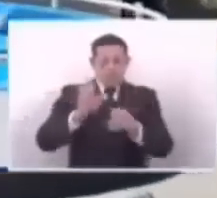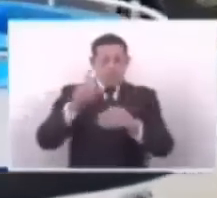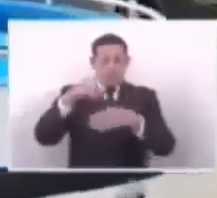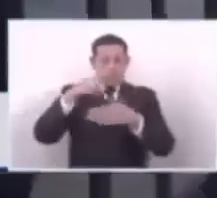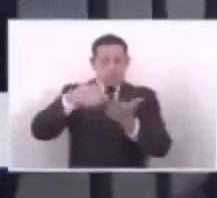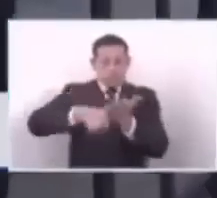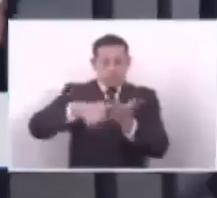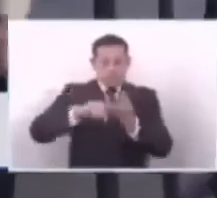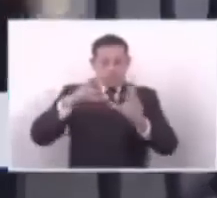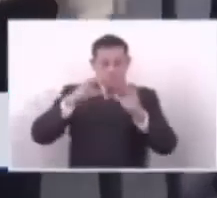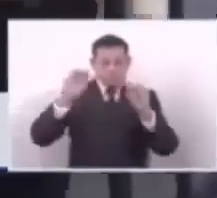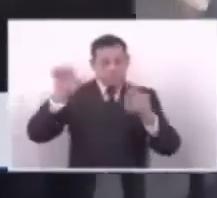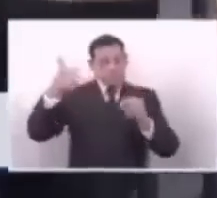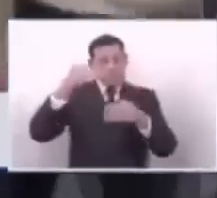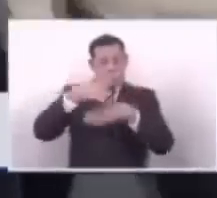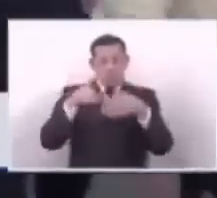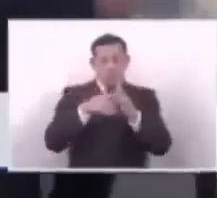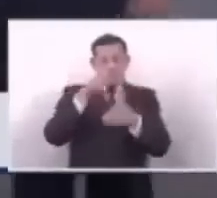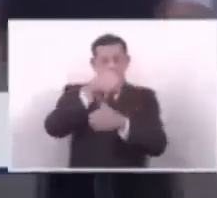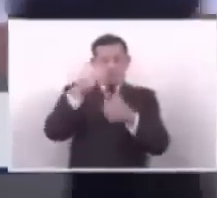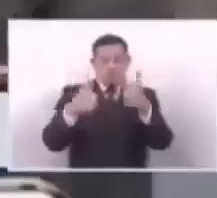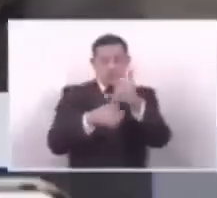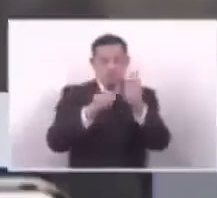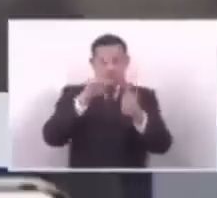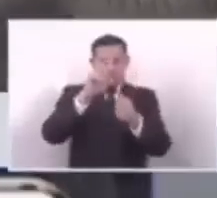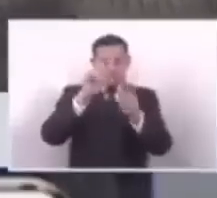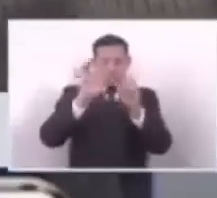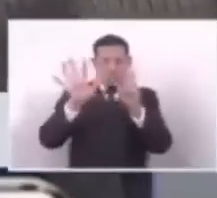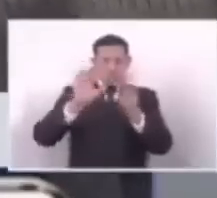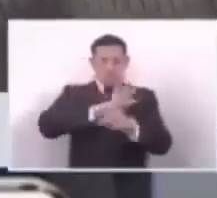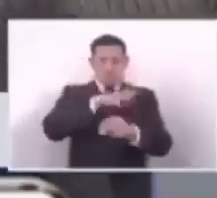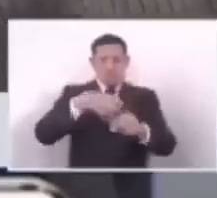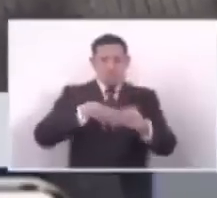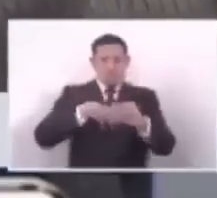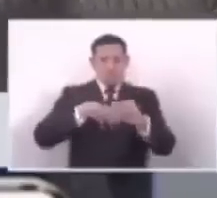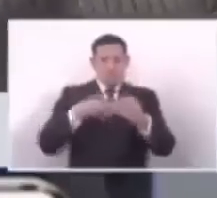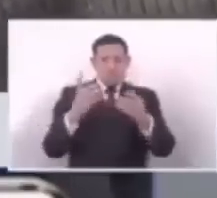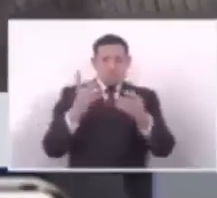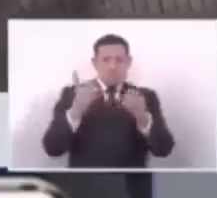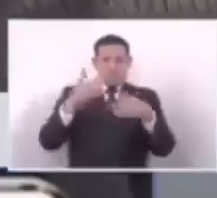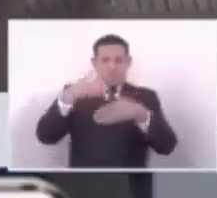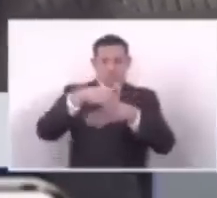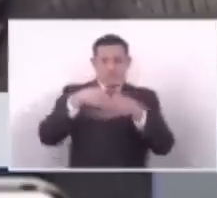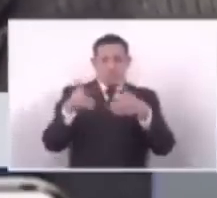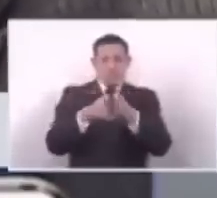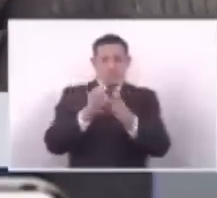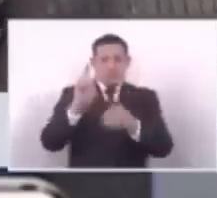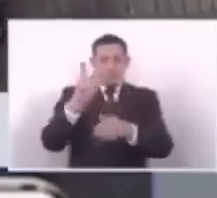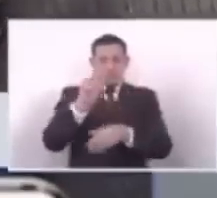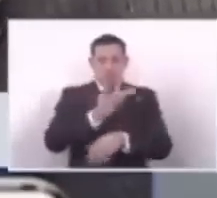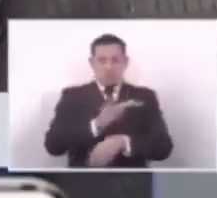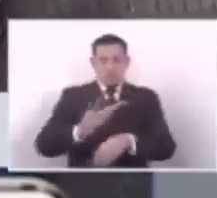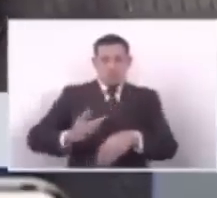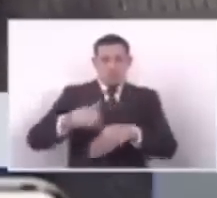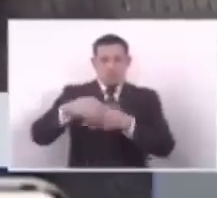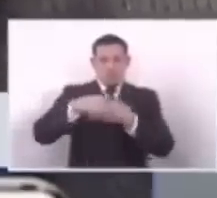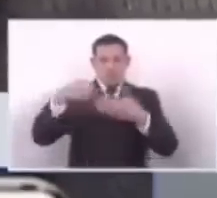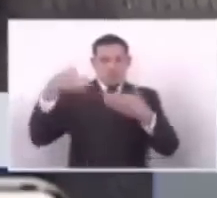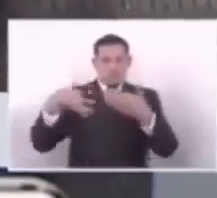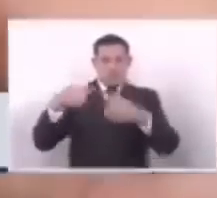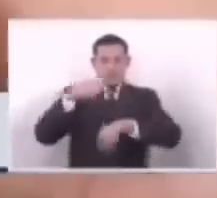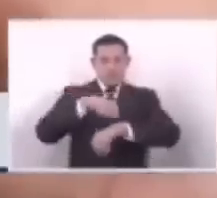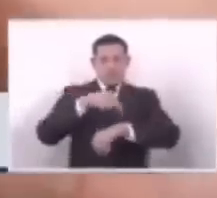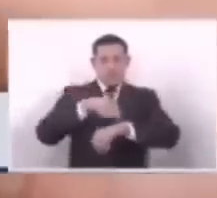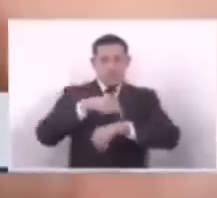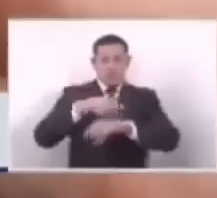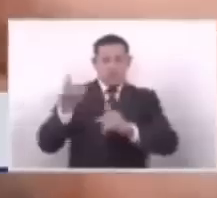diputado suplente y en el 2006 tomó posesión como propietario, llegando incluso a vicepresidente de la asamblea, en tiempos